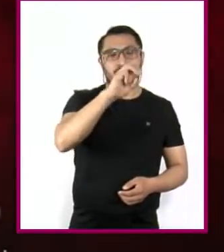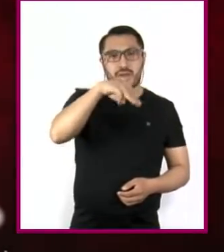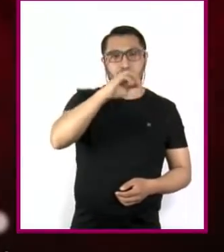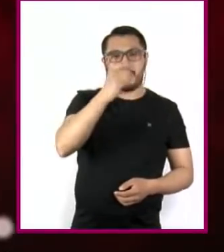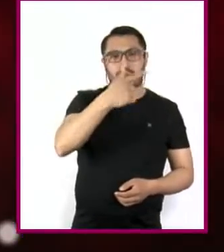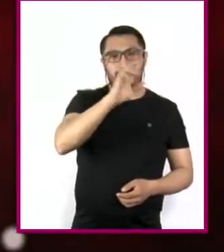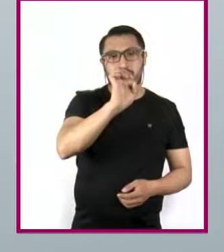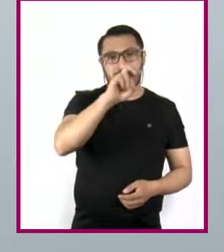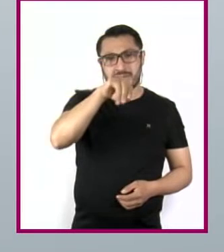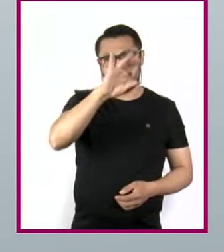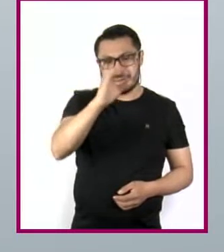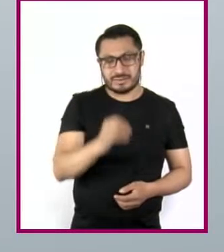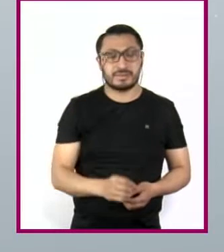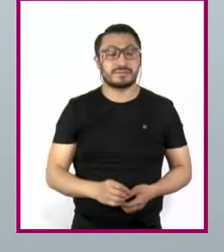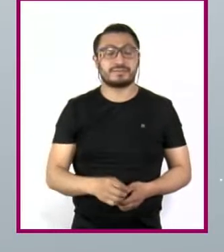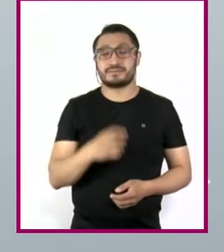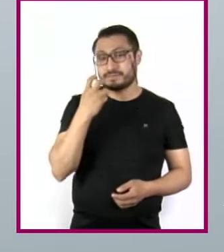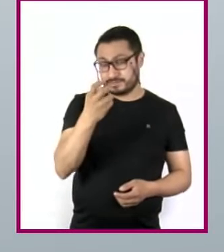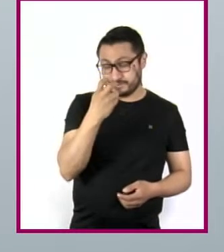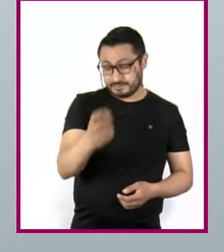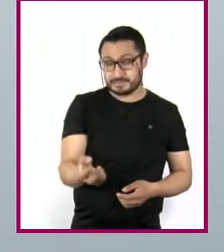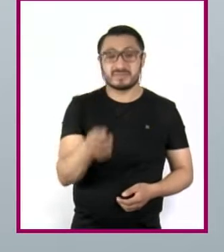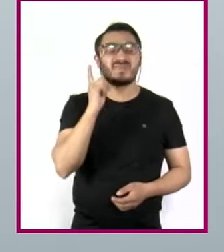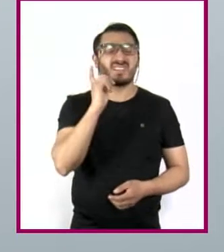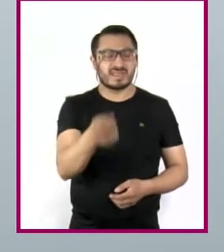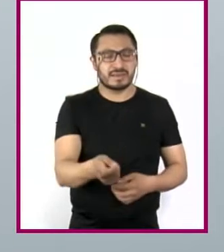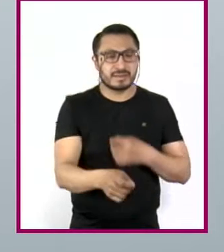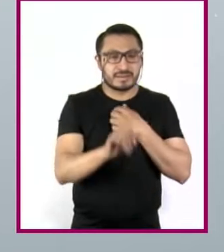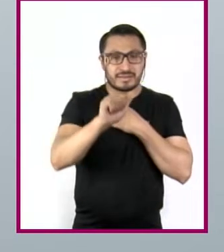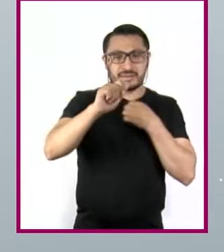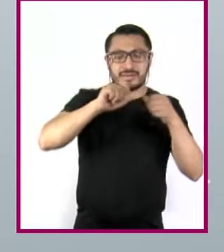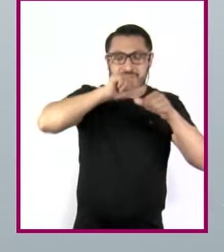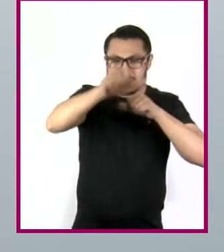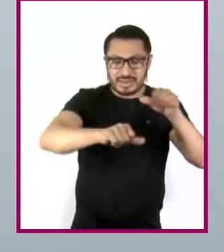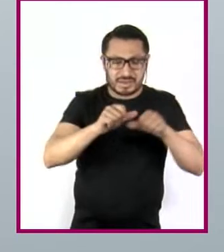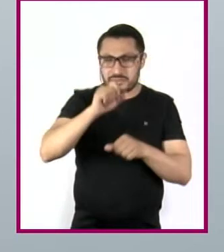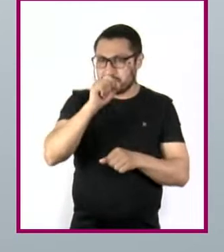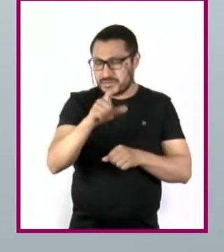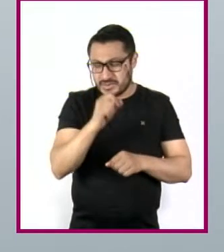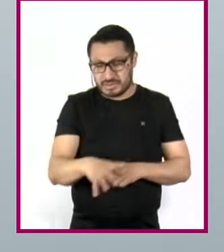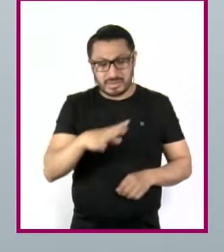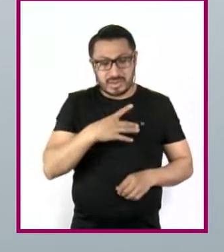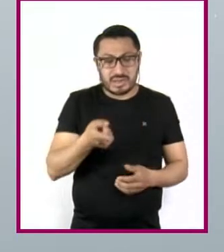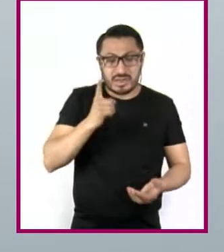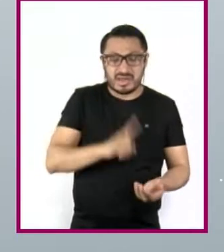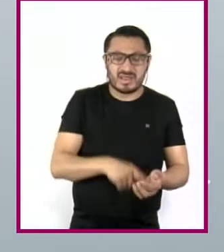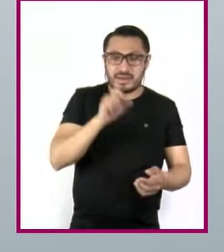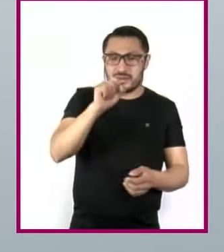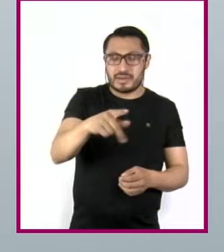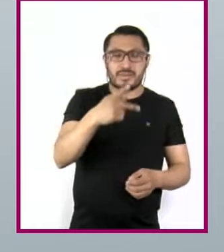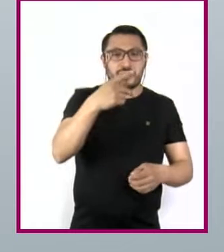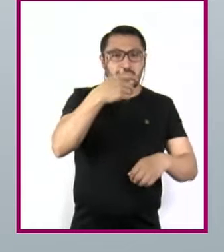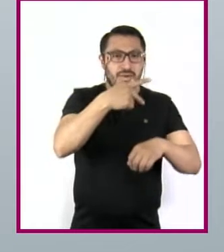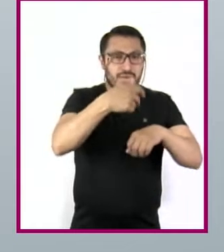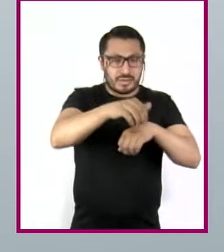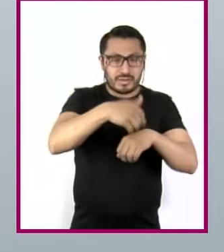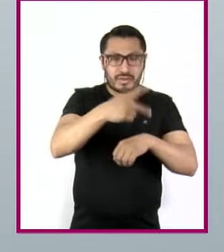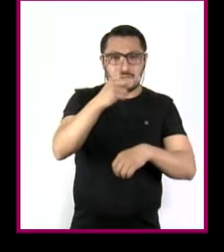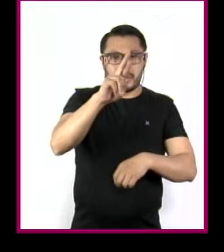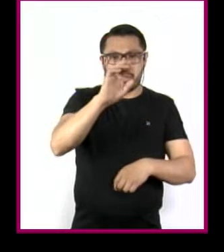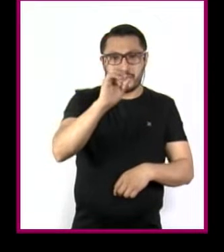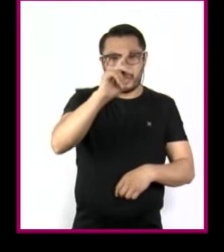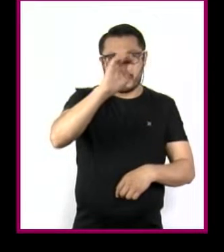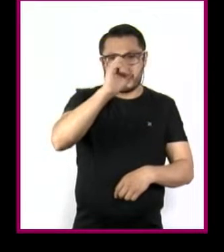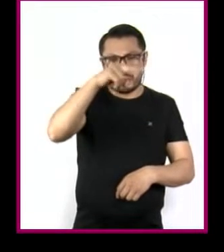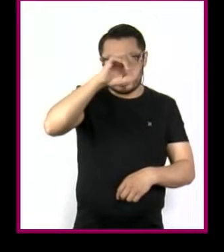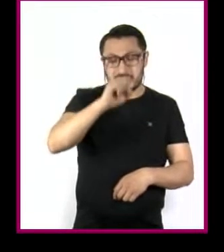re fácil. Los isótopos son átomos del mismo elemento que tienen el mismo número de protones, pero diferente número